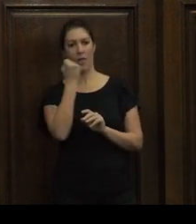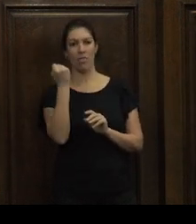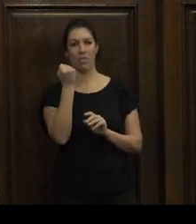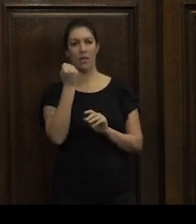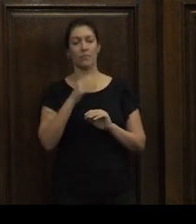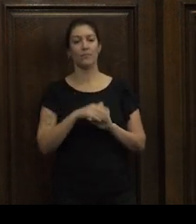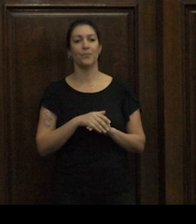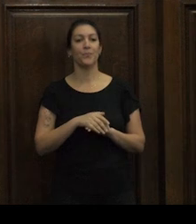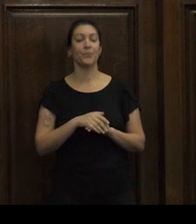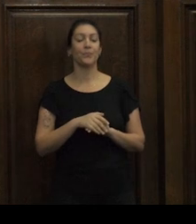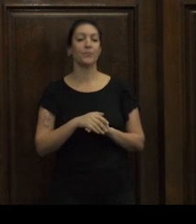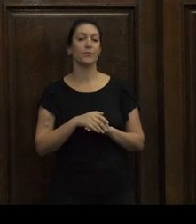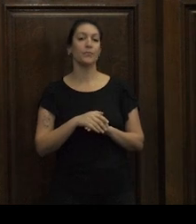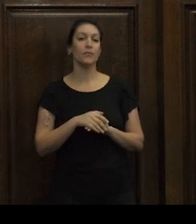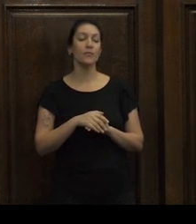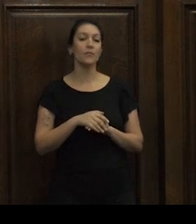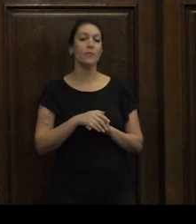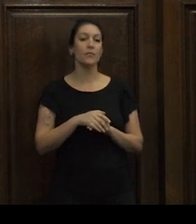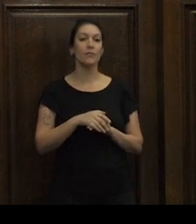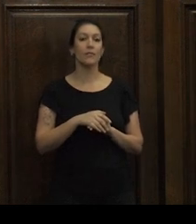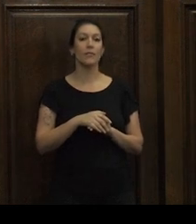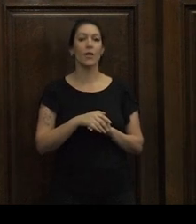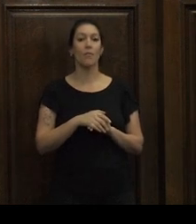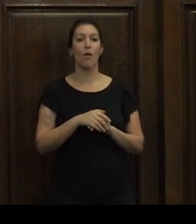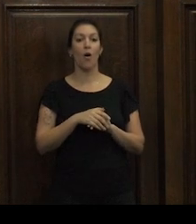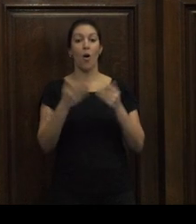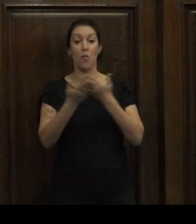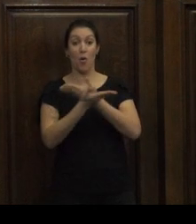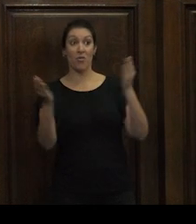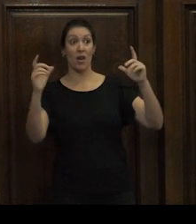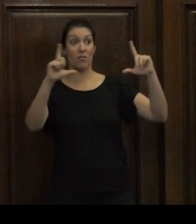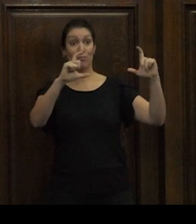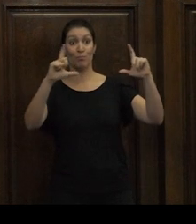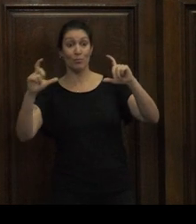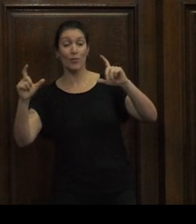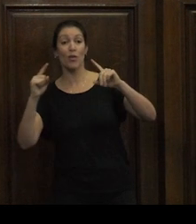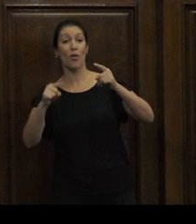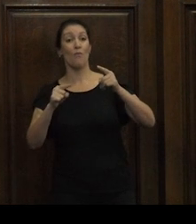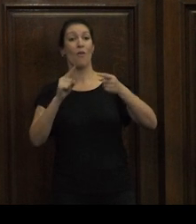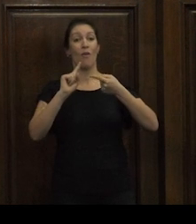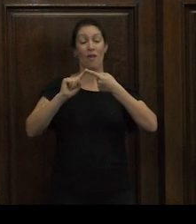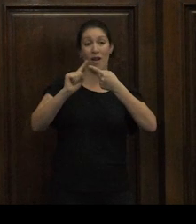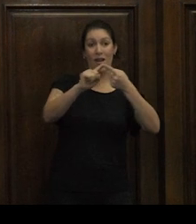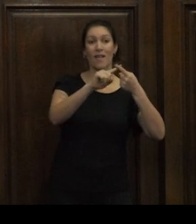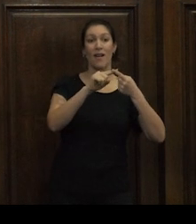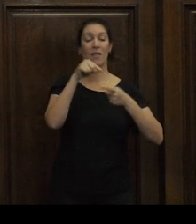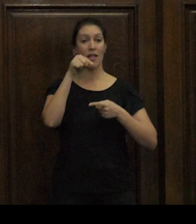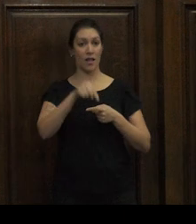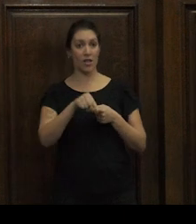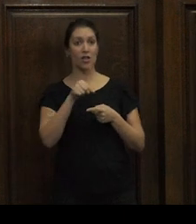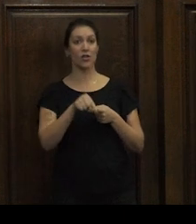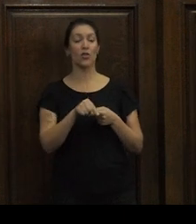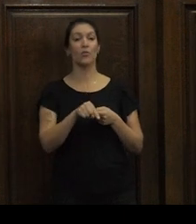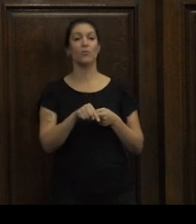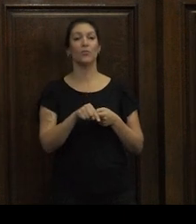centrífuga, ¿no? Como vimos en el esquema, ¿no?, el estallido de los consensos, esa